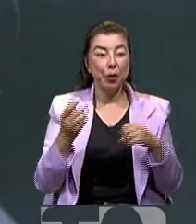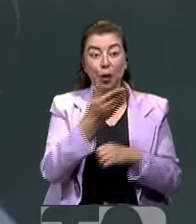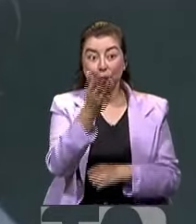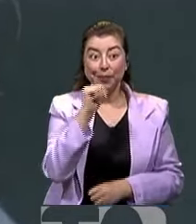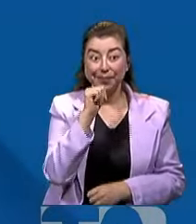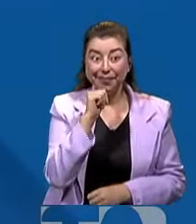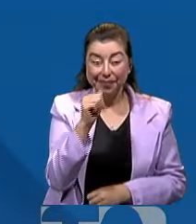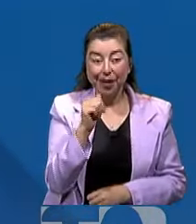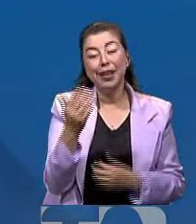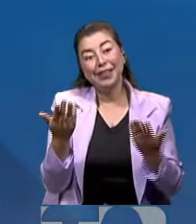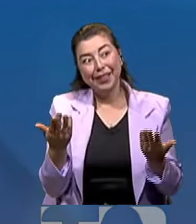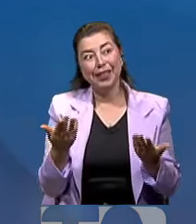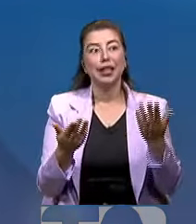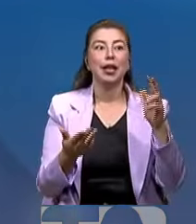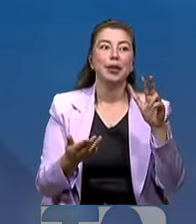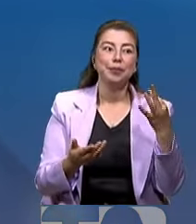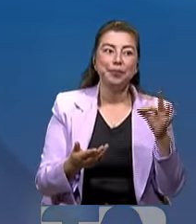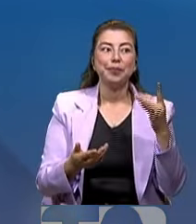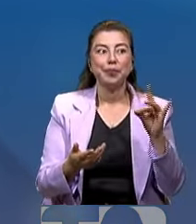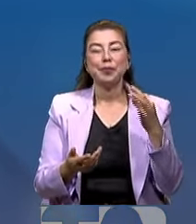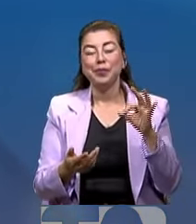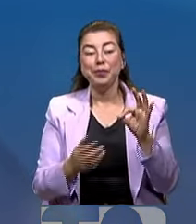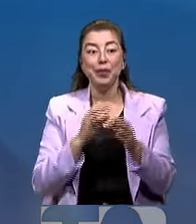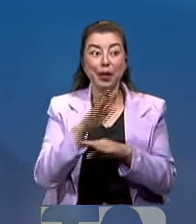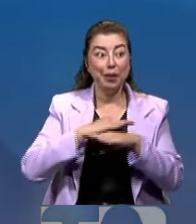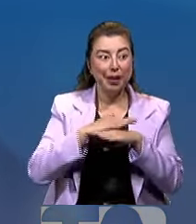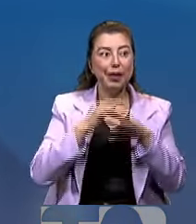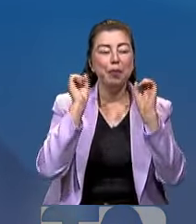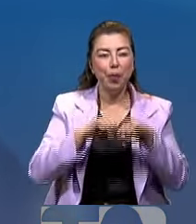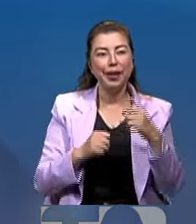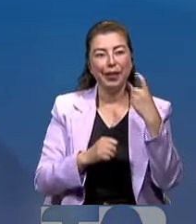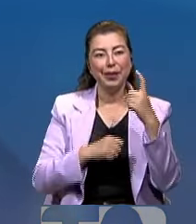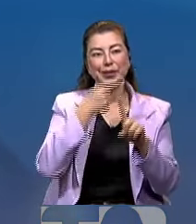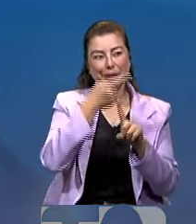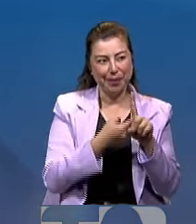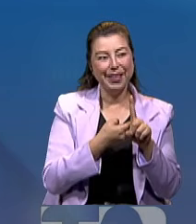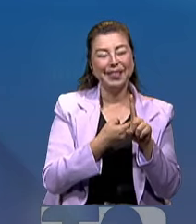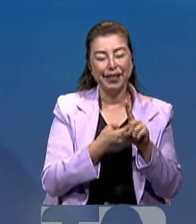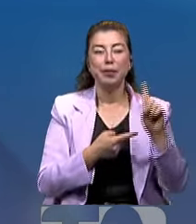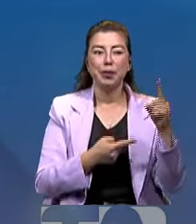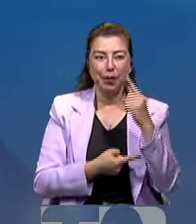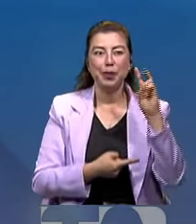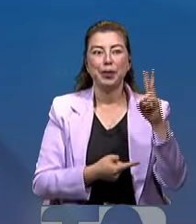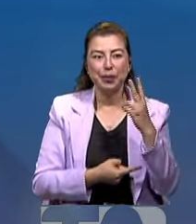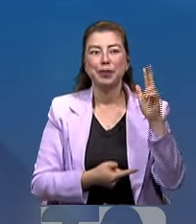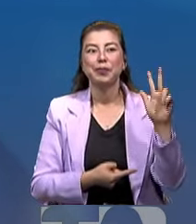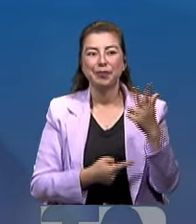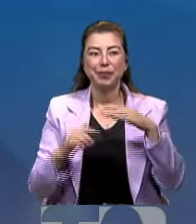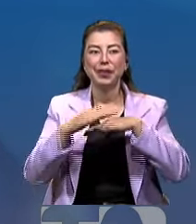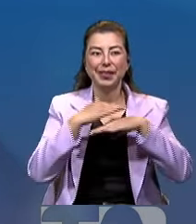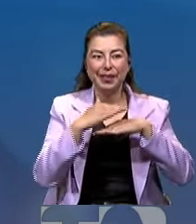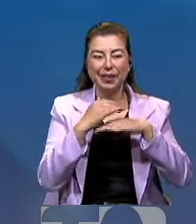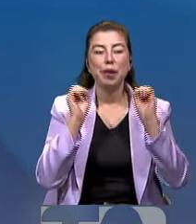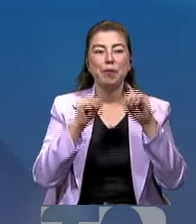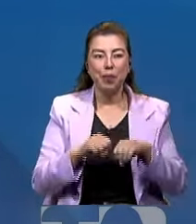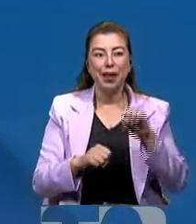cursa 8.º, 9.º y 10.º de básica, podrá en 11 meses hacerlo, y en caso de 1.º, 2.º y 3.º de bachillerato, en